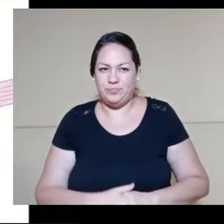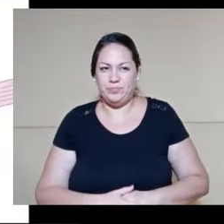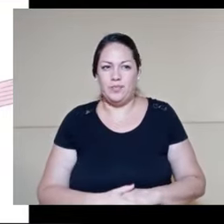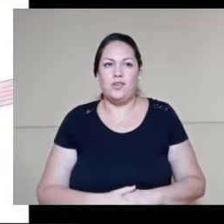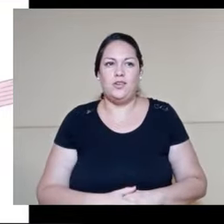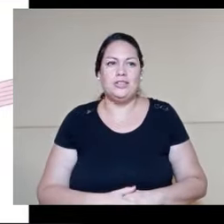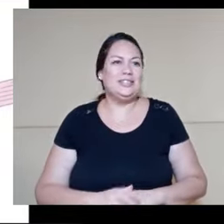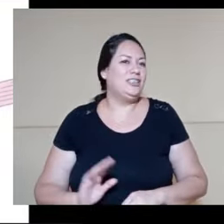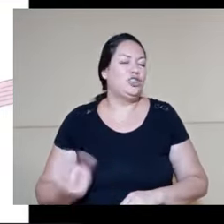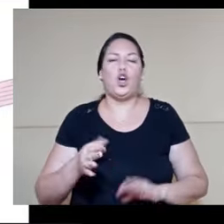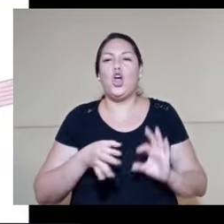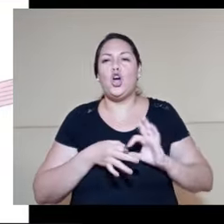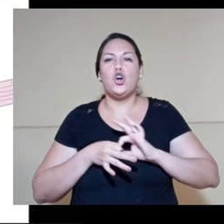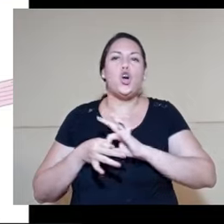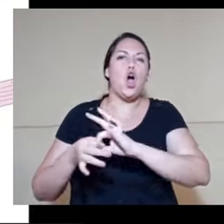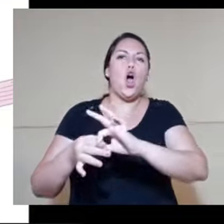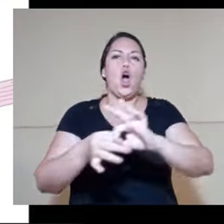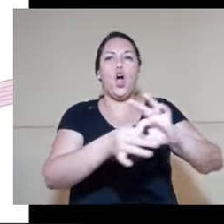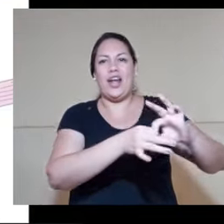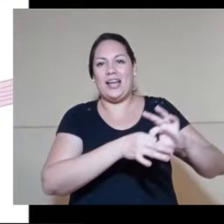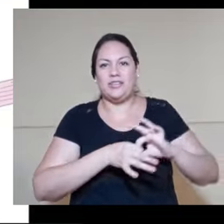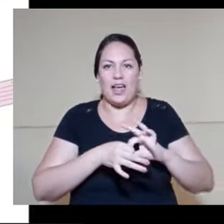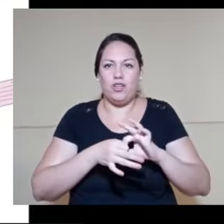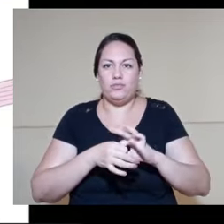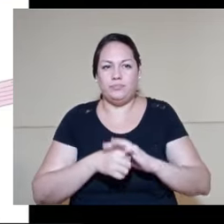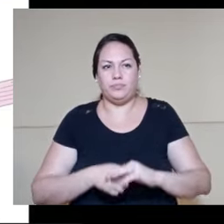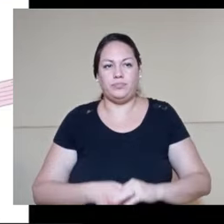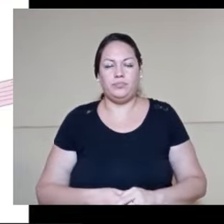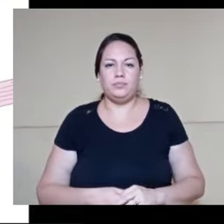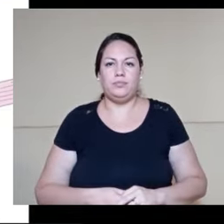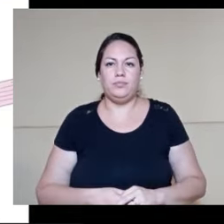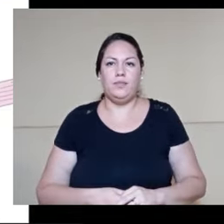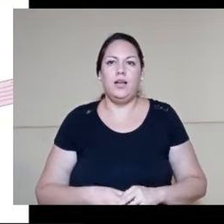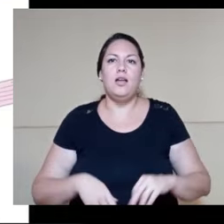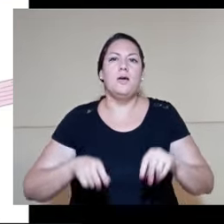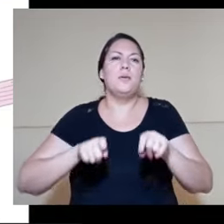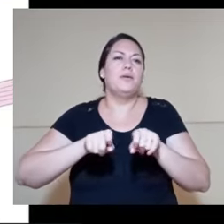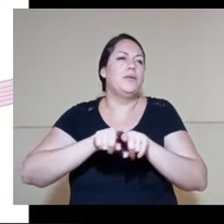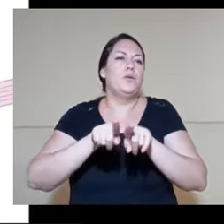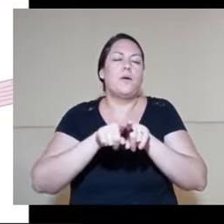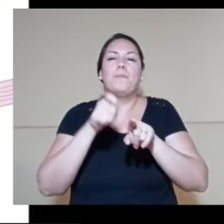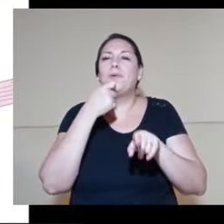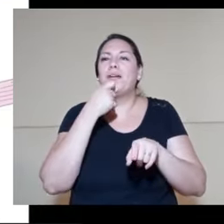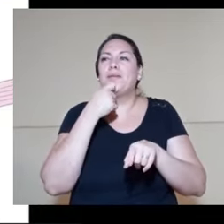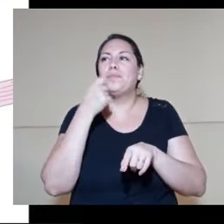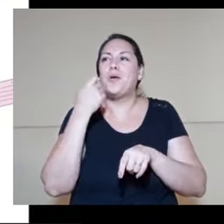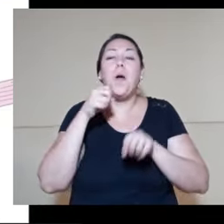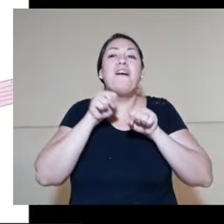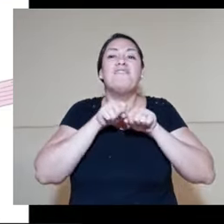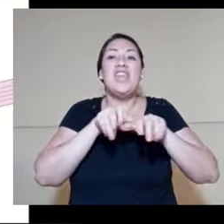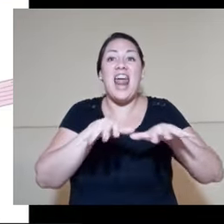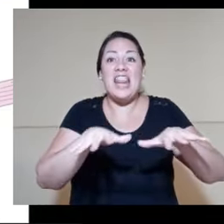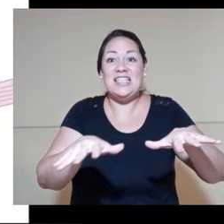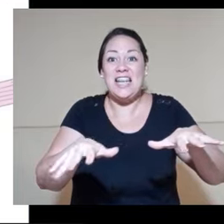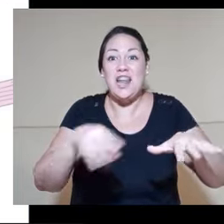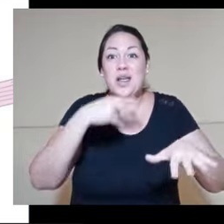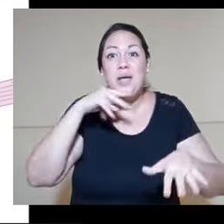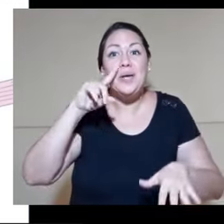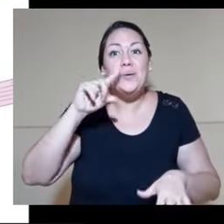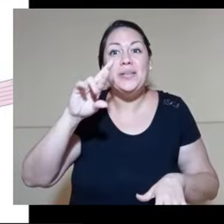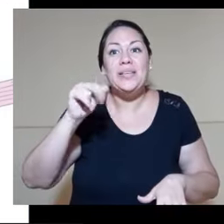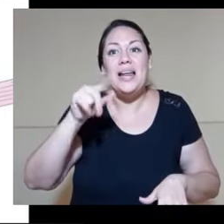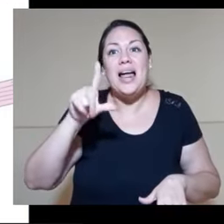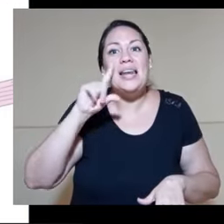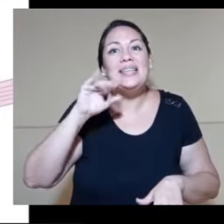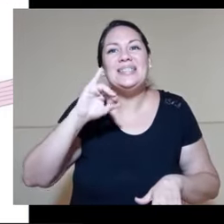esta a su vez se conecta con la otra, con dos más, entonces al final terminan todos conectados. Es lo mismo que sería